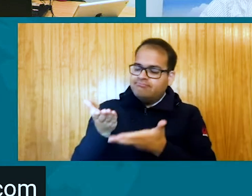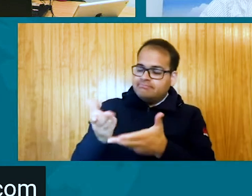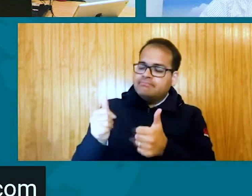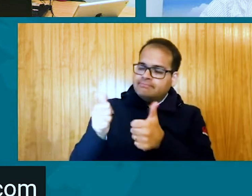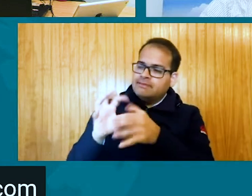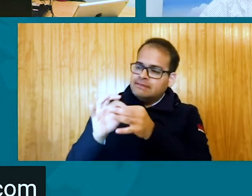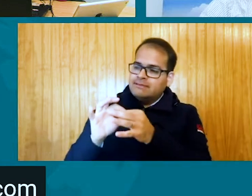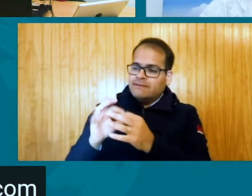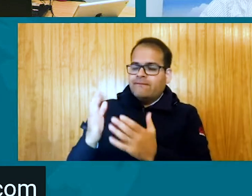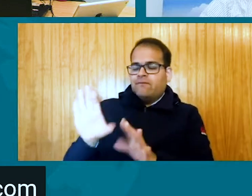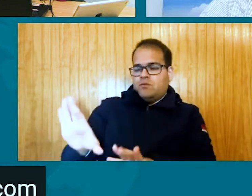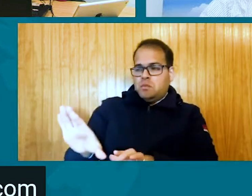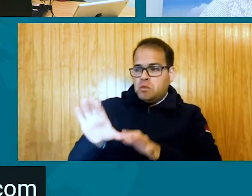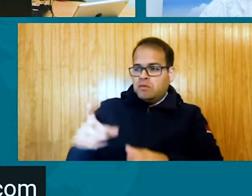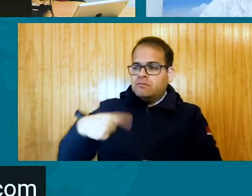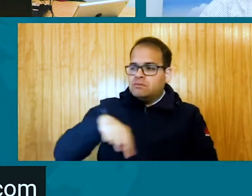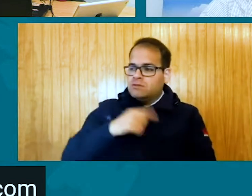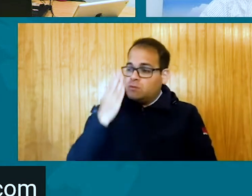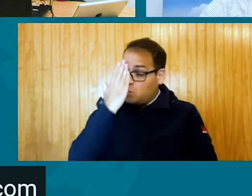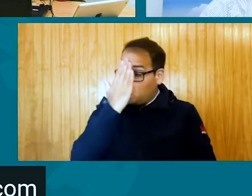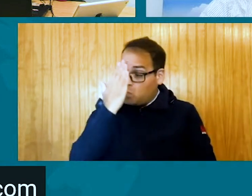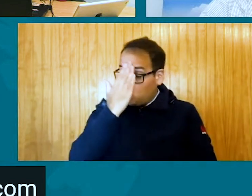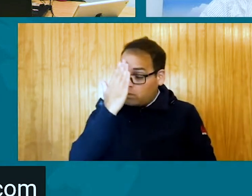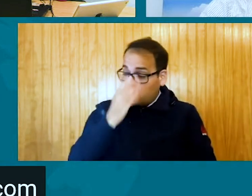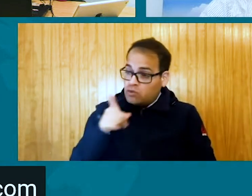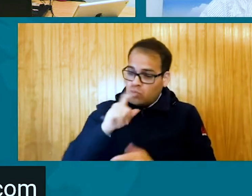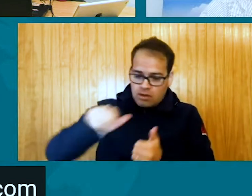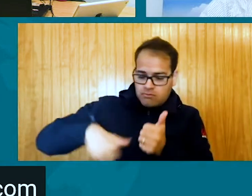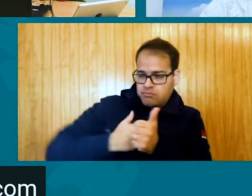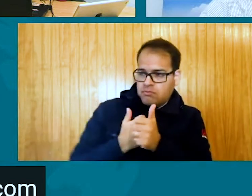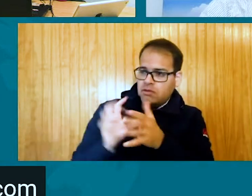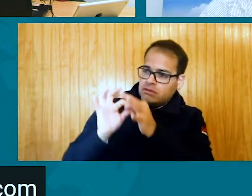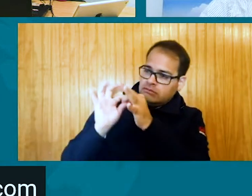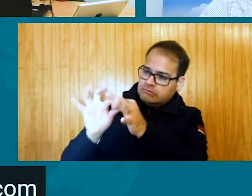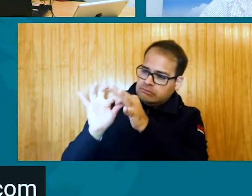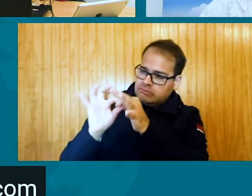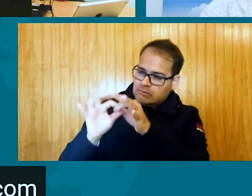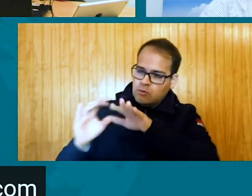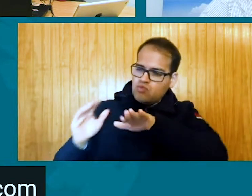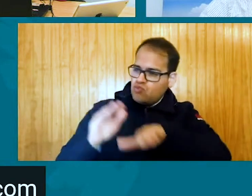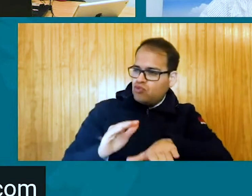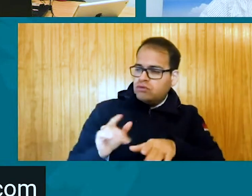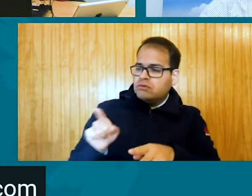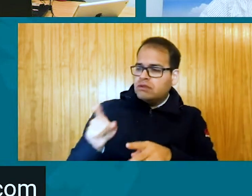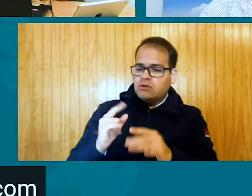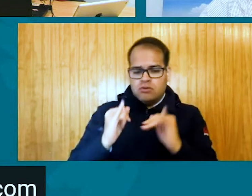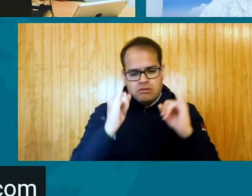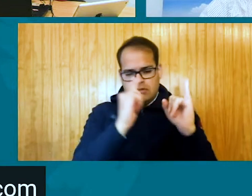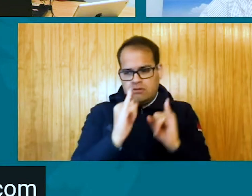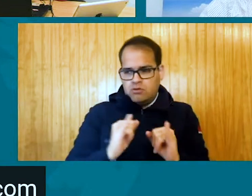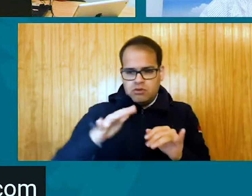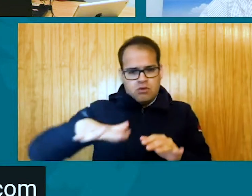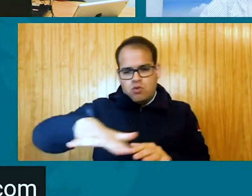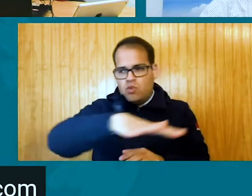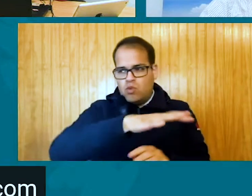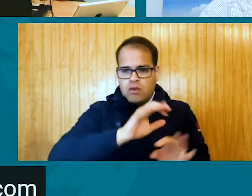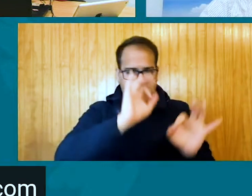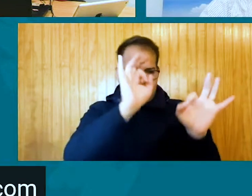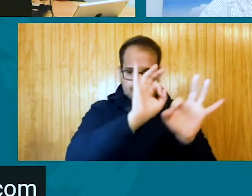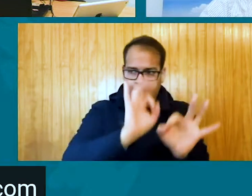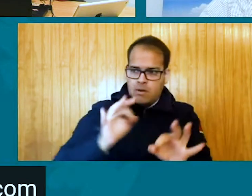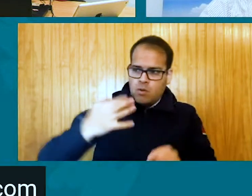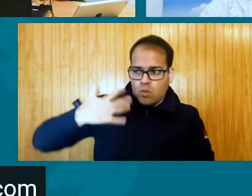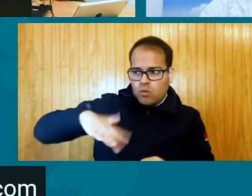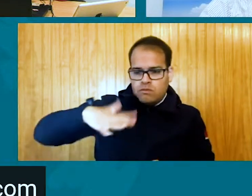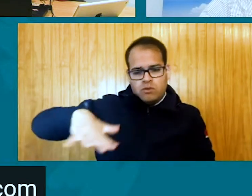tu preocupación y la dedicación que le dedicaste a esta presentación que de todas maneras nos ilustró sobre este tema que es tan importante